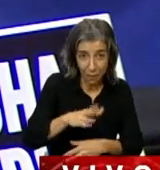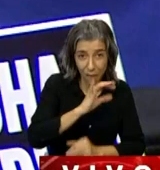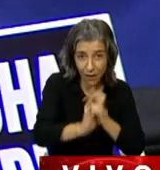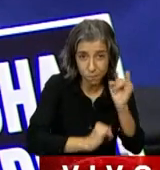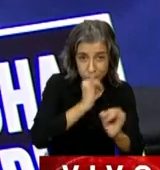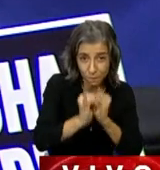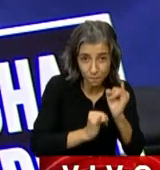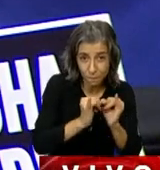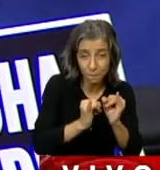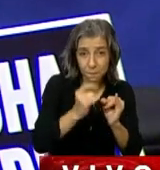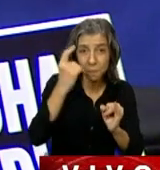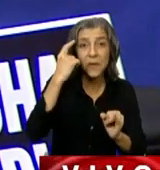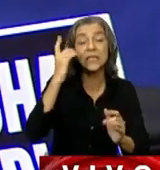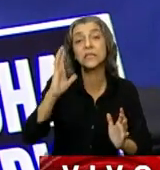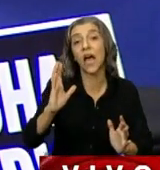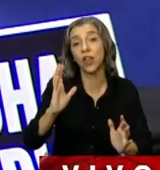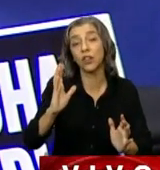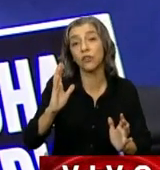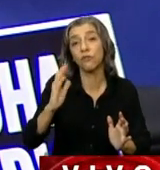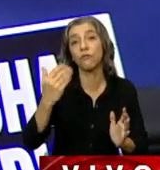un país